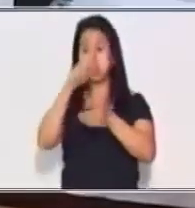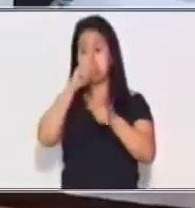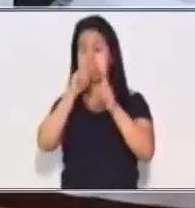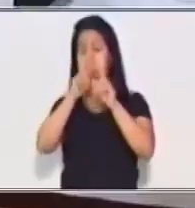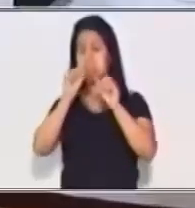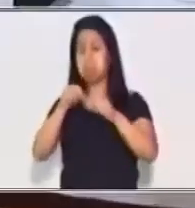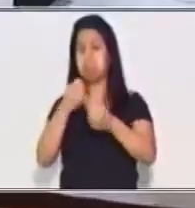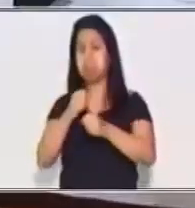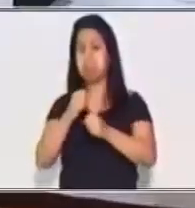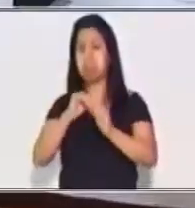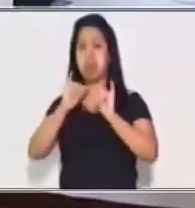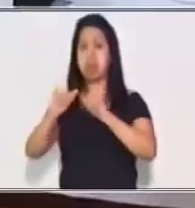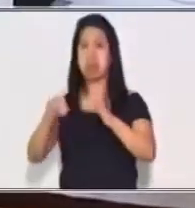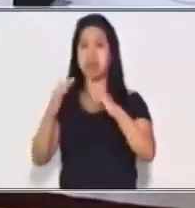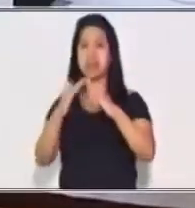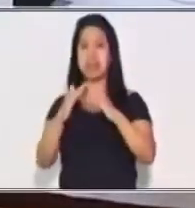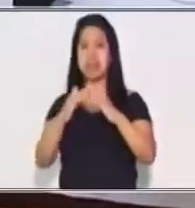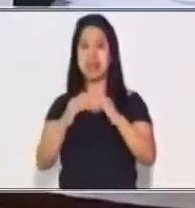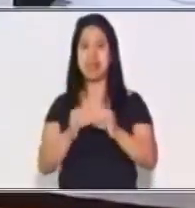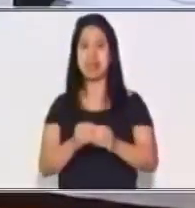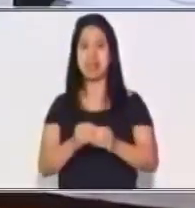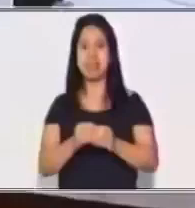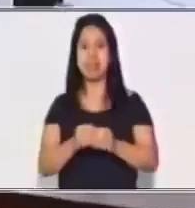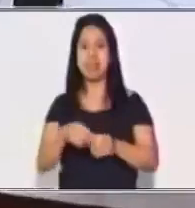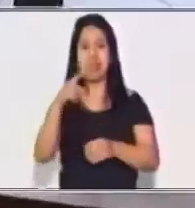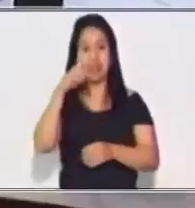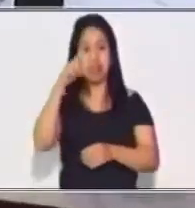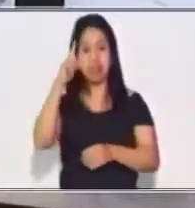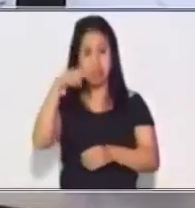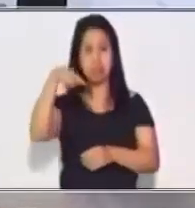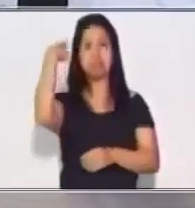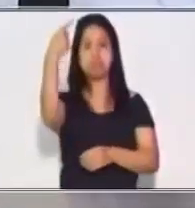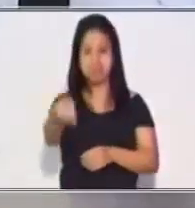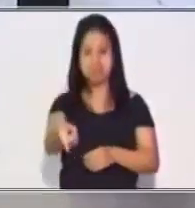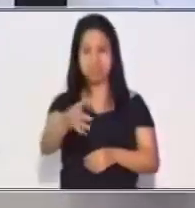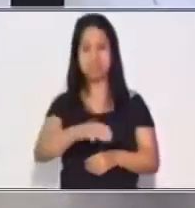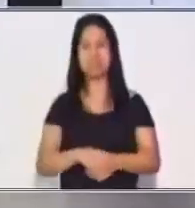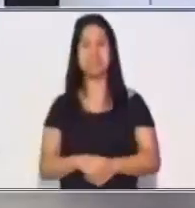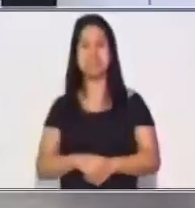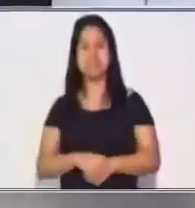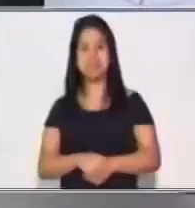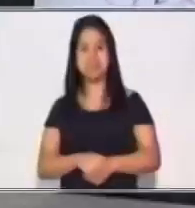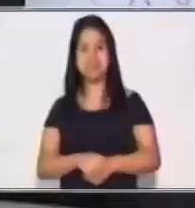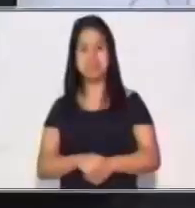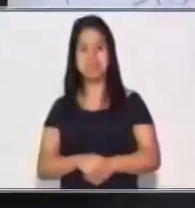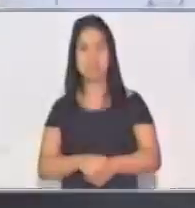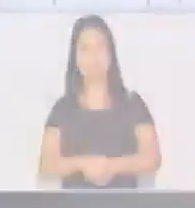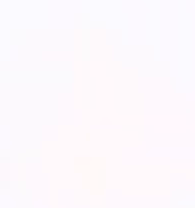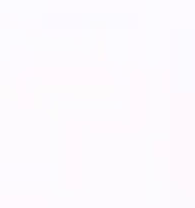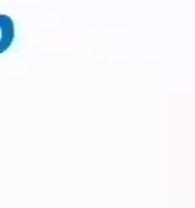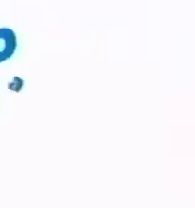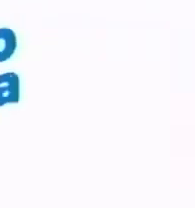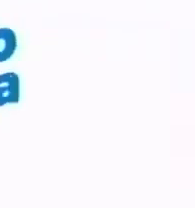lo que hicimos en la clase del día de hoy. Te recordamos, lávate las manos constantemente con agua y con